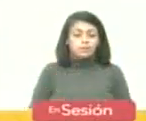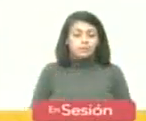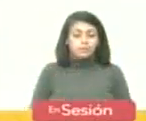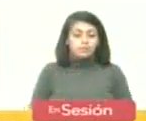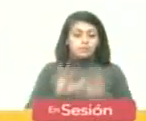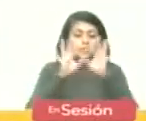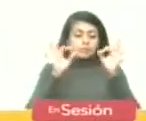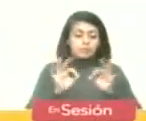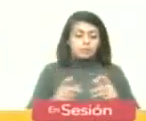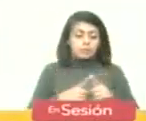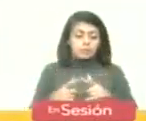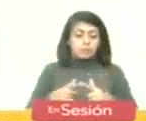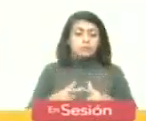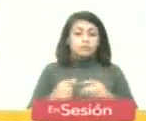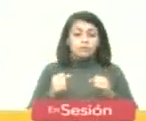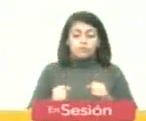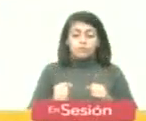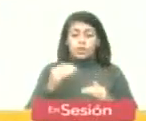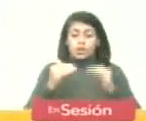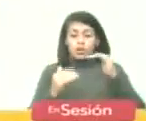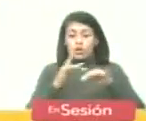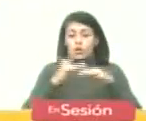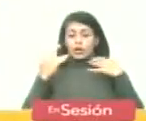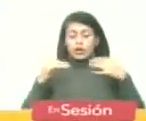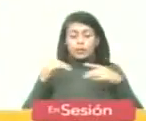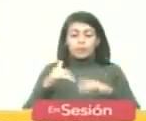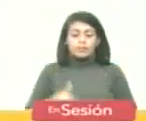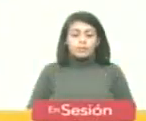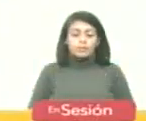modalidad y el tenor de sus delitos.